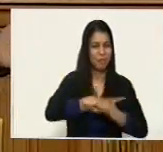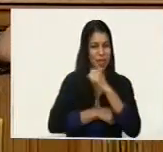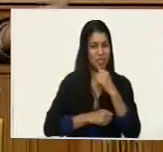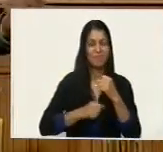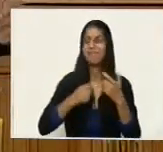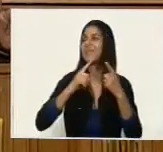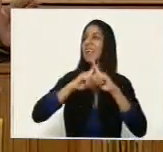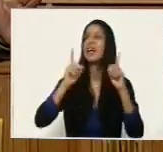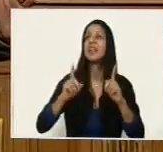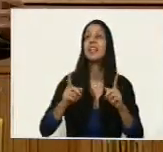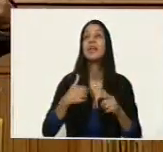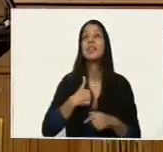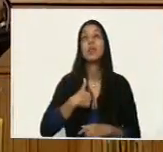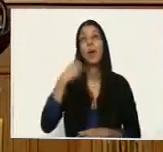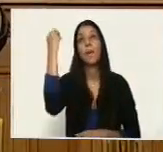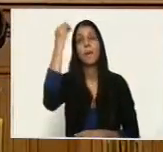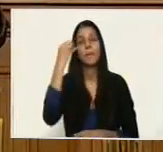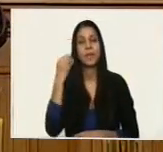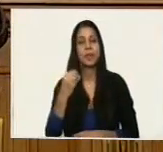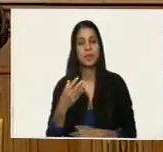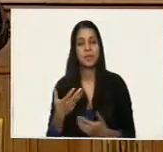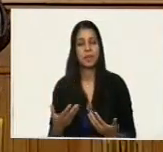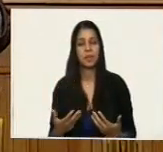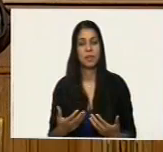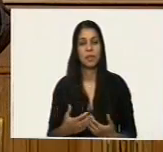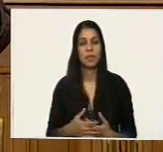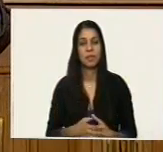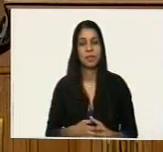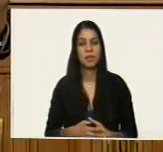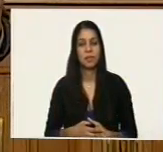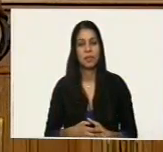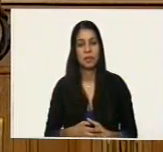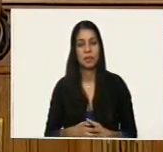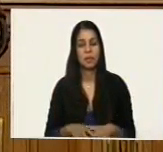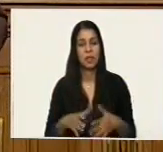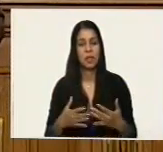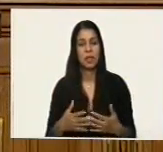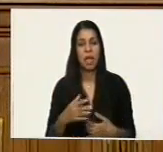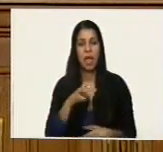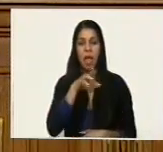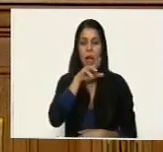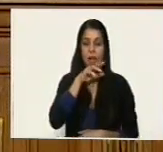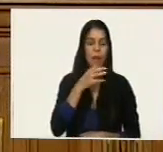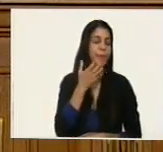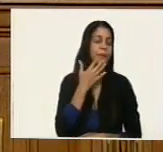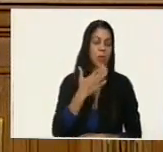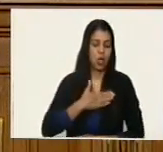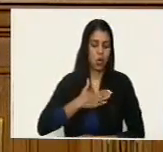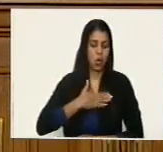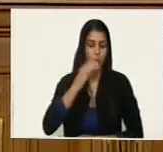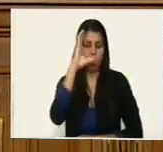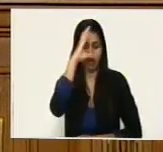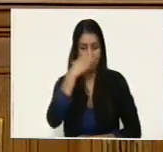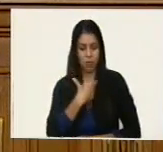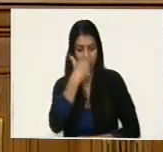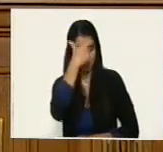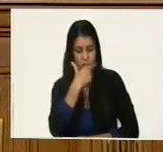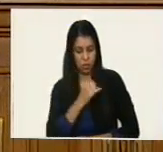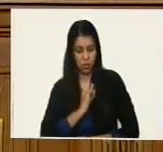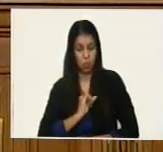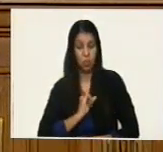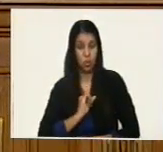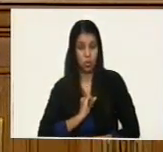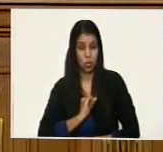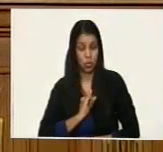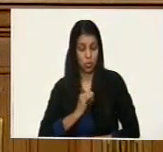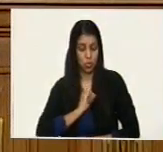sencillamente pienso que cuando uno dice algo, yo soy, es porque yo soy.